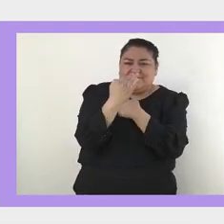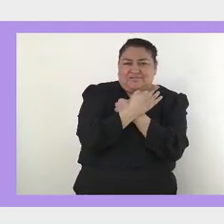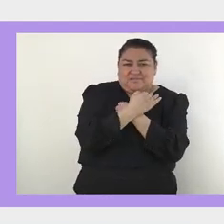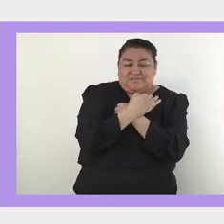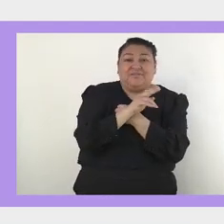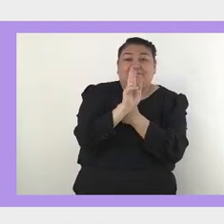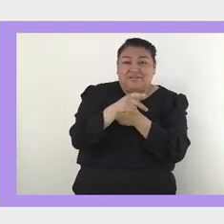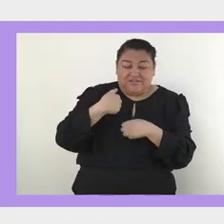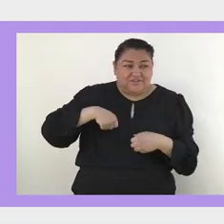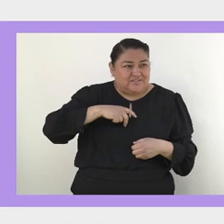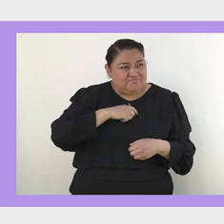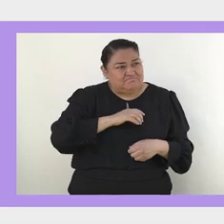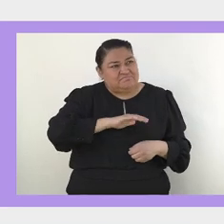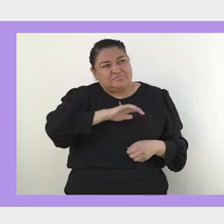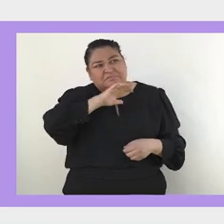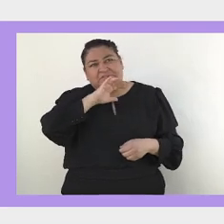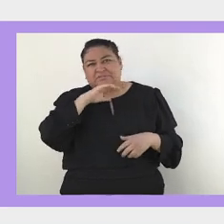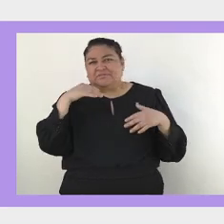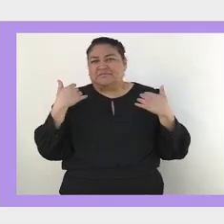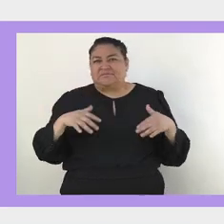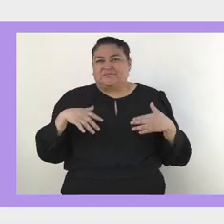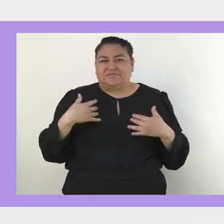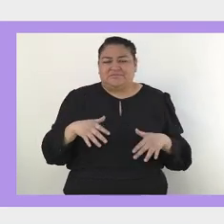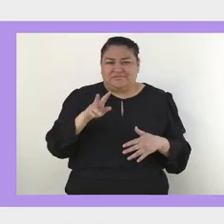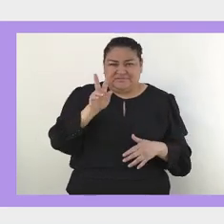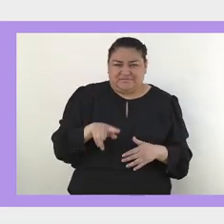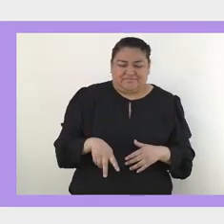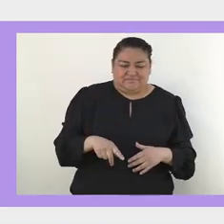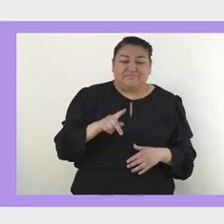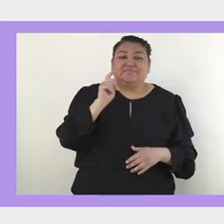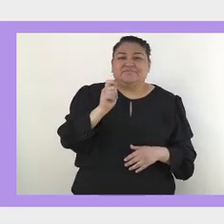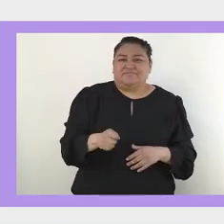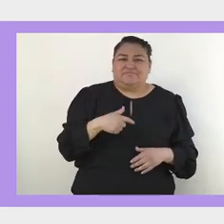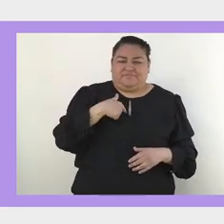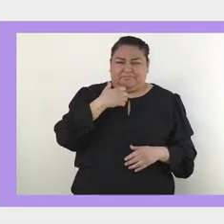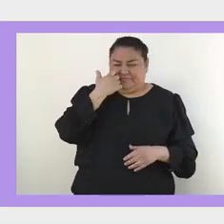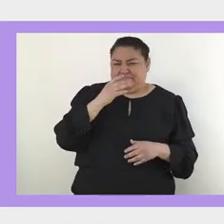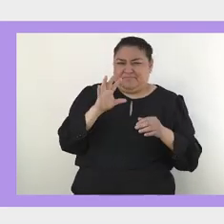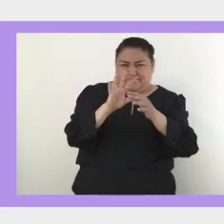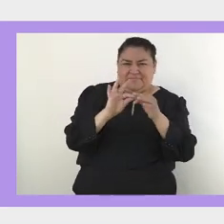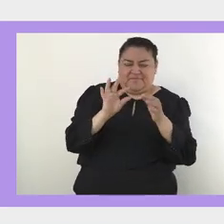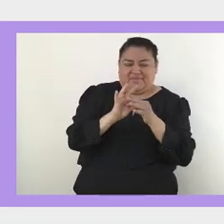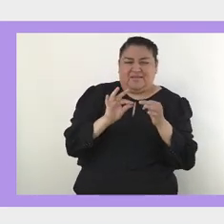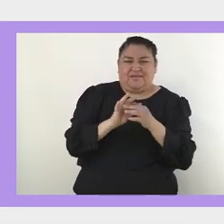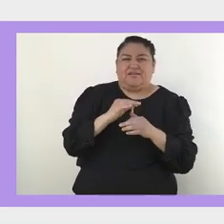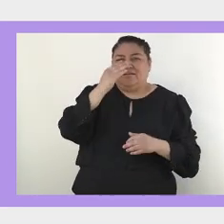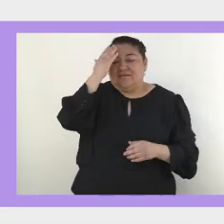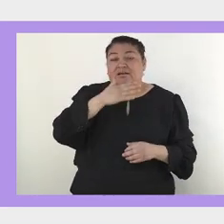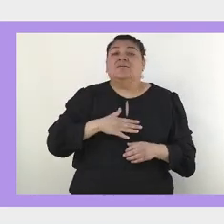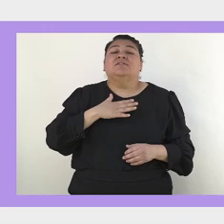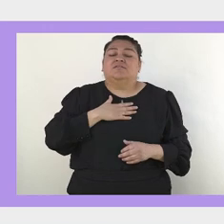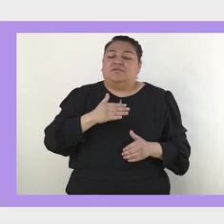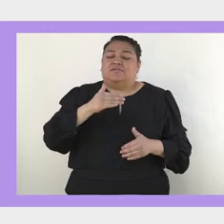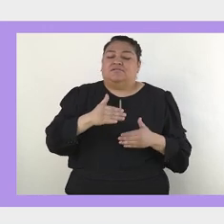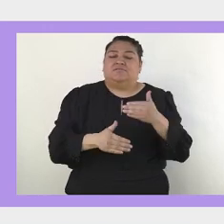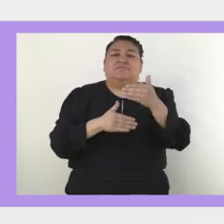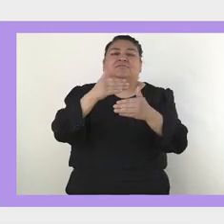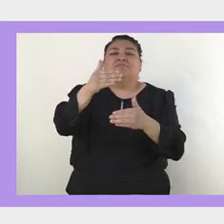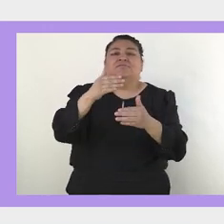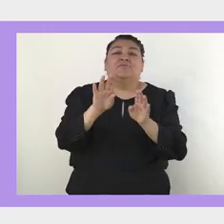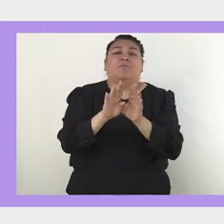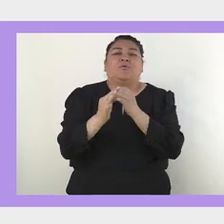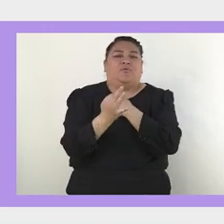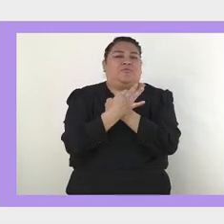ha sorprendido mucho y más allá de contarles lo que hemos hecho quiero decirles como expresarles a dónde nos ha llevado creer en nosotros